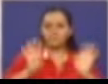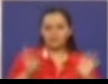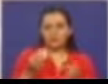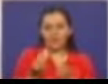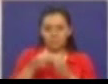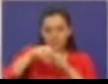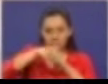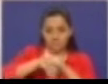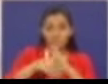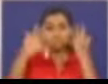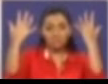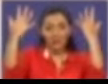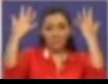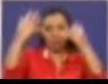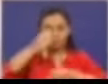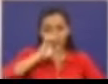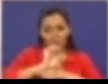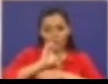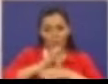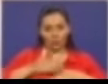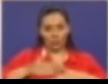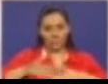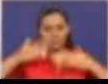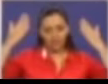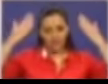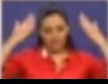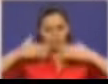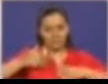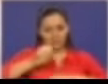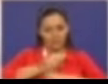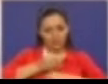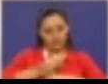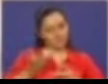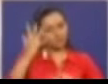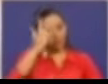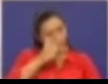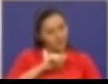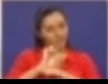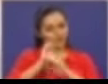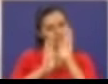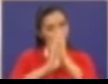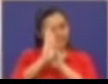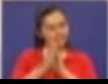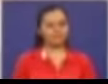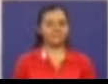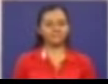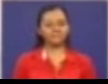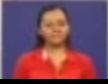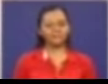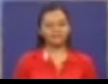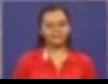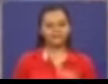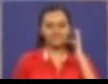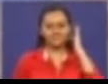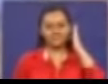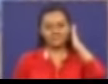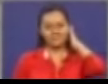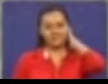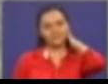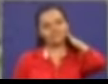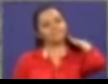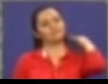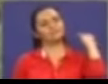haciendo manos ecuatorianas, compañeros. Y en nuestro lindo Ecuador. Saber que se puede, querer que